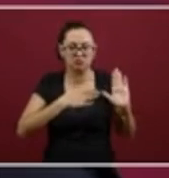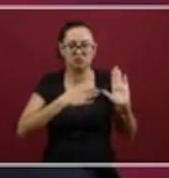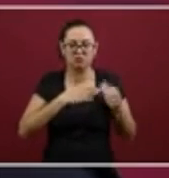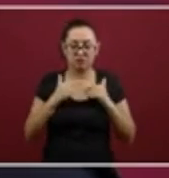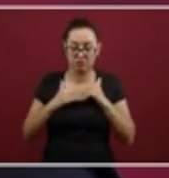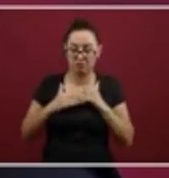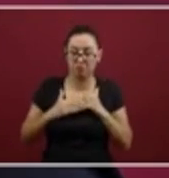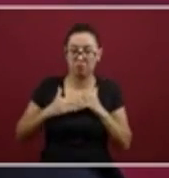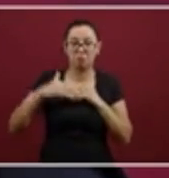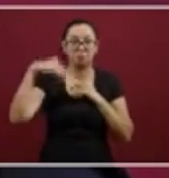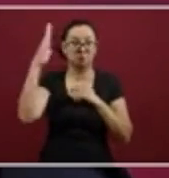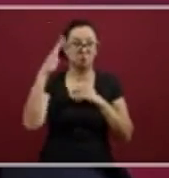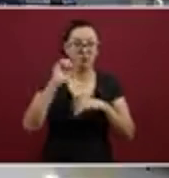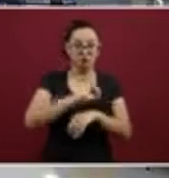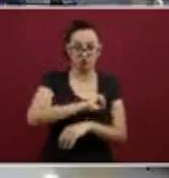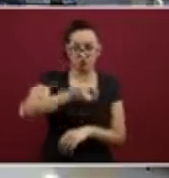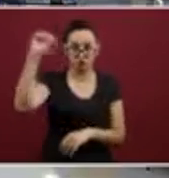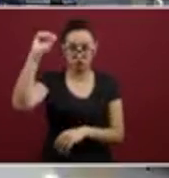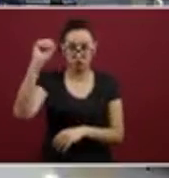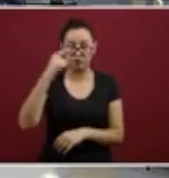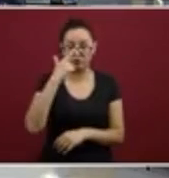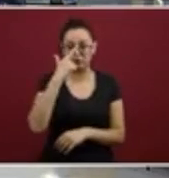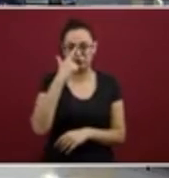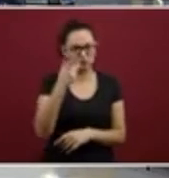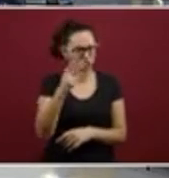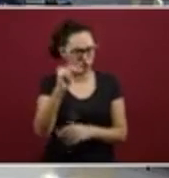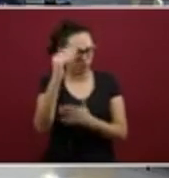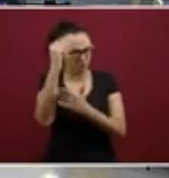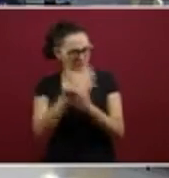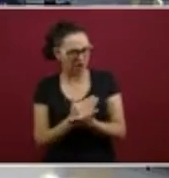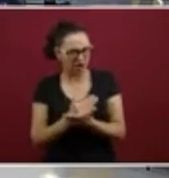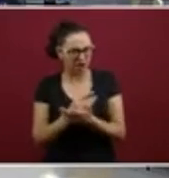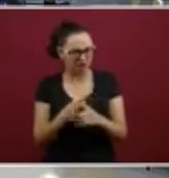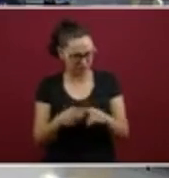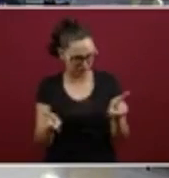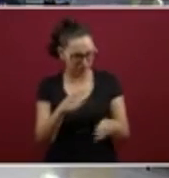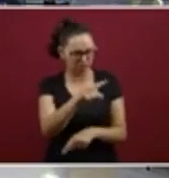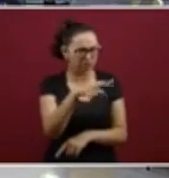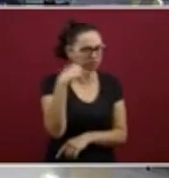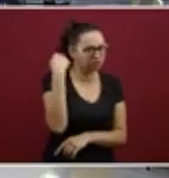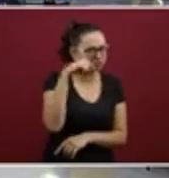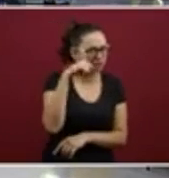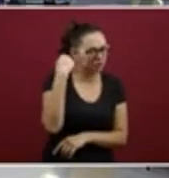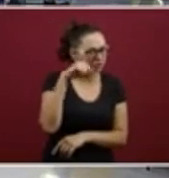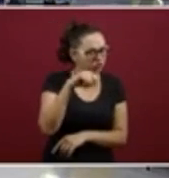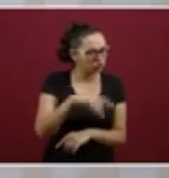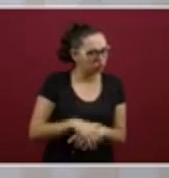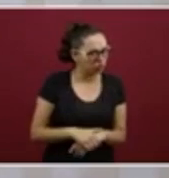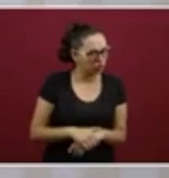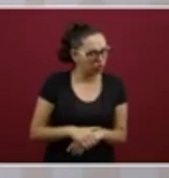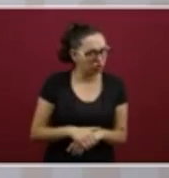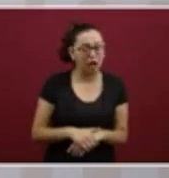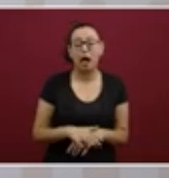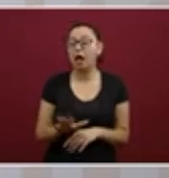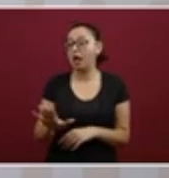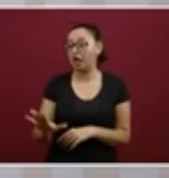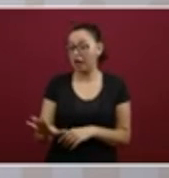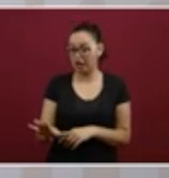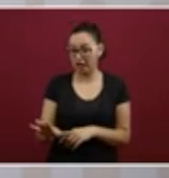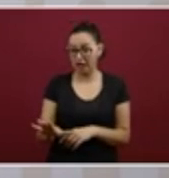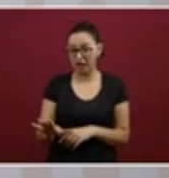los precios. ¿No bajarán como ocurrió en Tabasco? Eso fue una situación muy especial